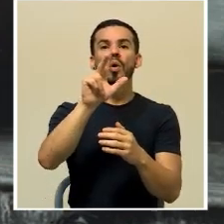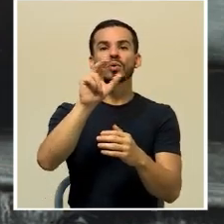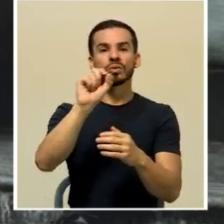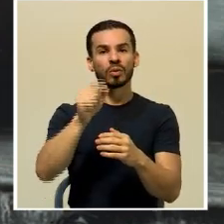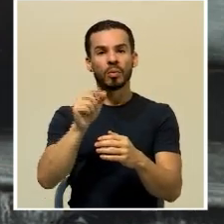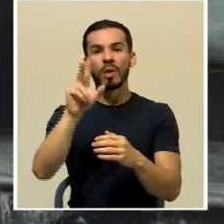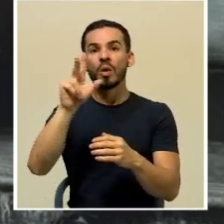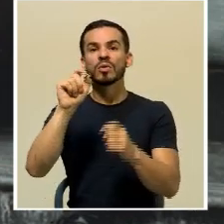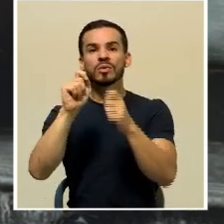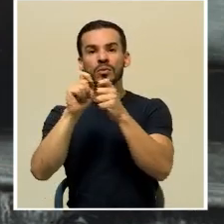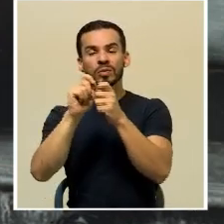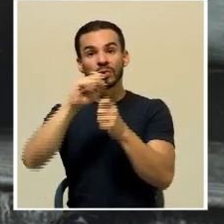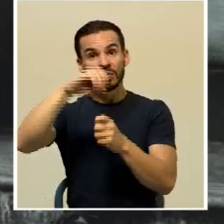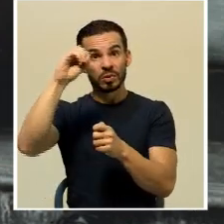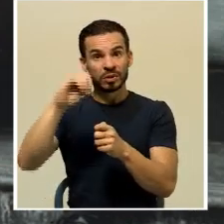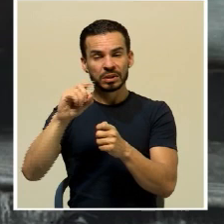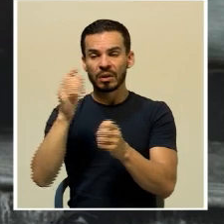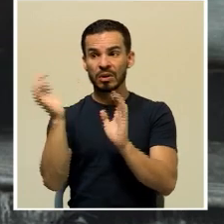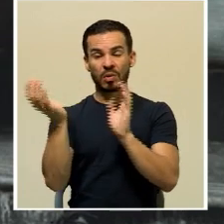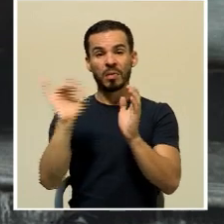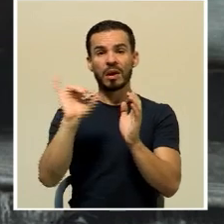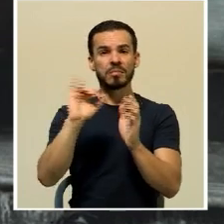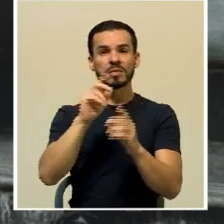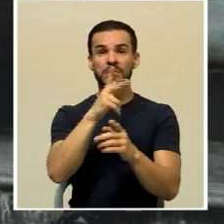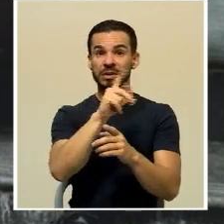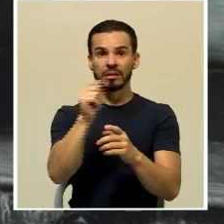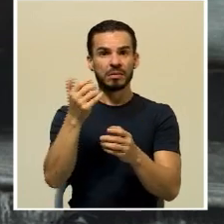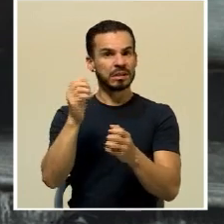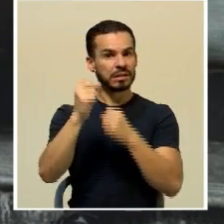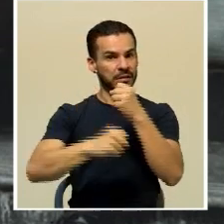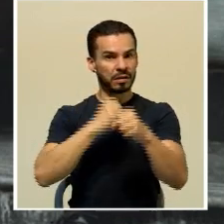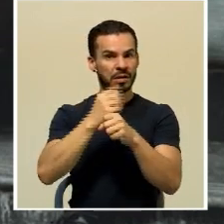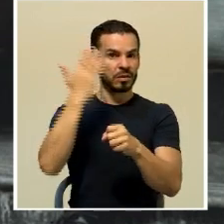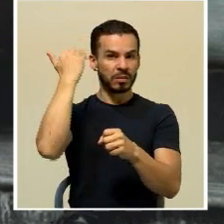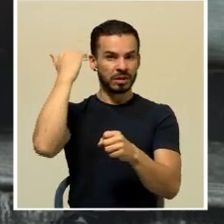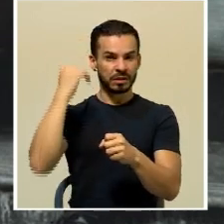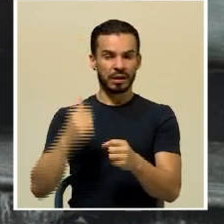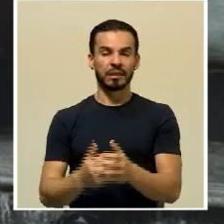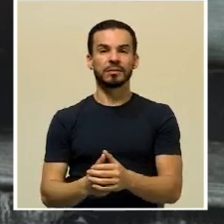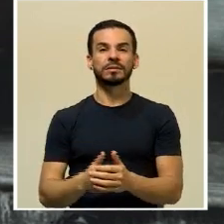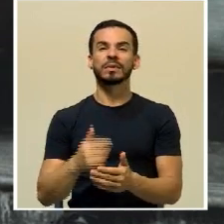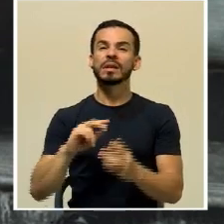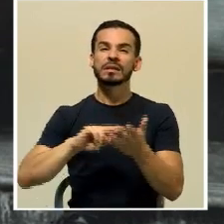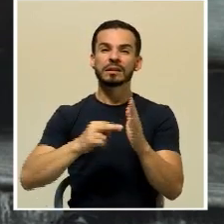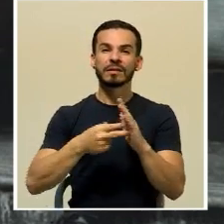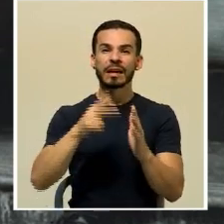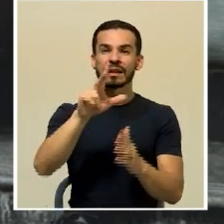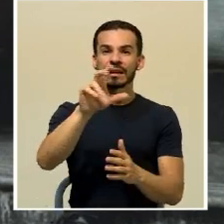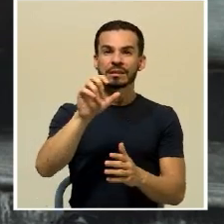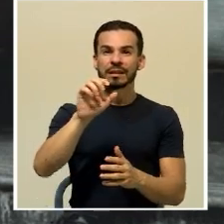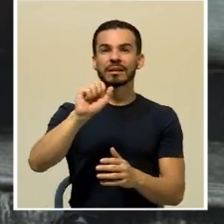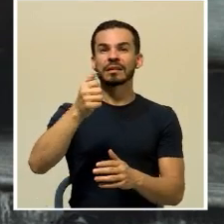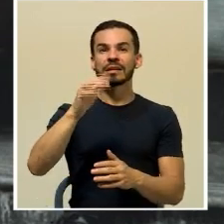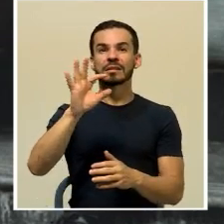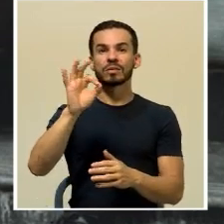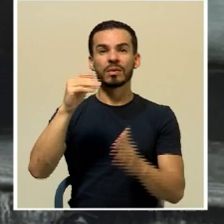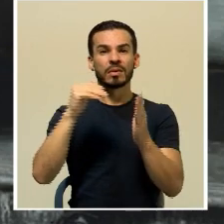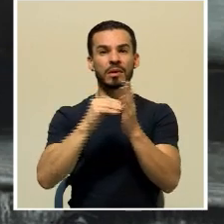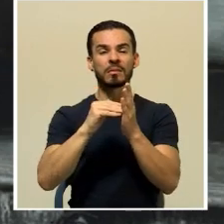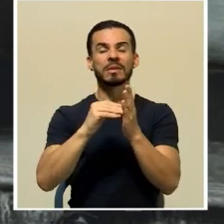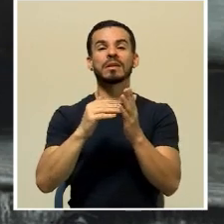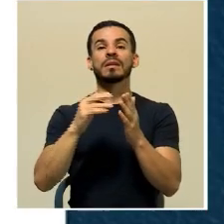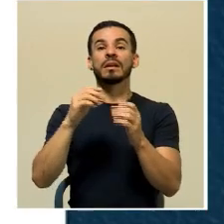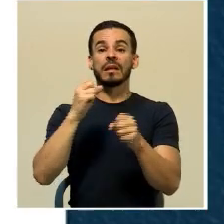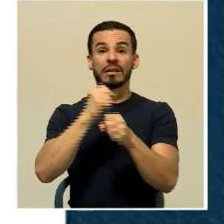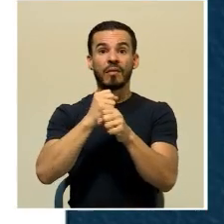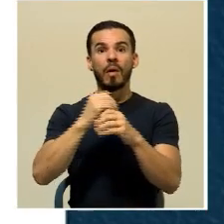puntos porcentuales comparado al mismo periodo, pero del año anterior. Es decir, 319,000 empleos menos que hace